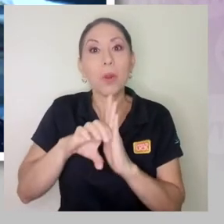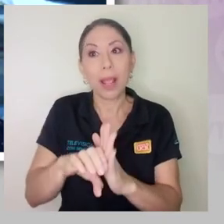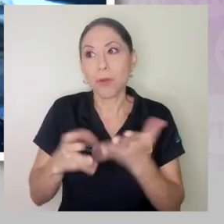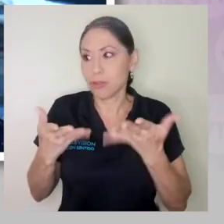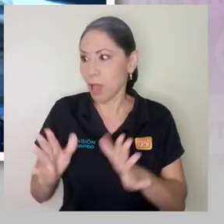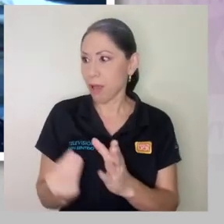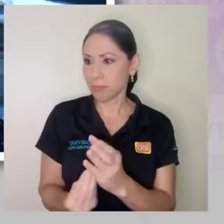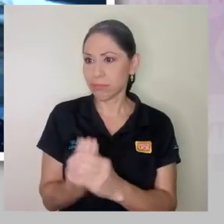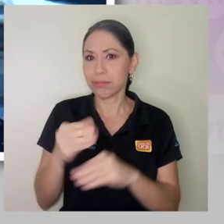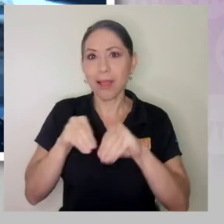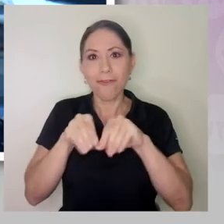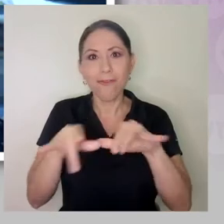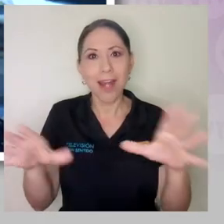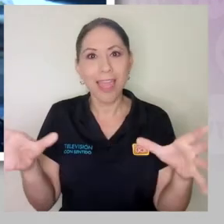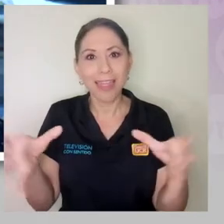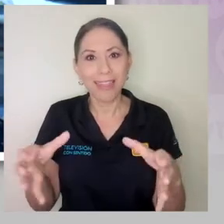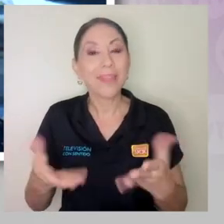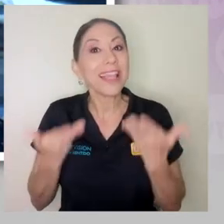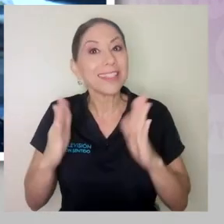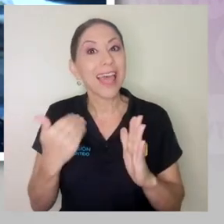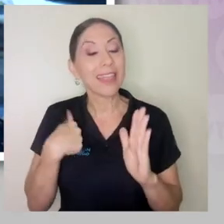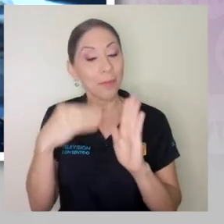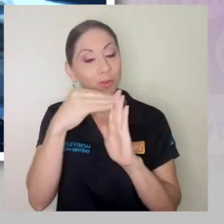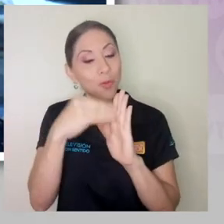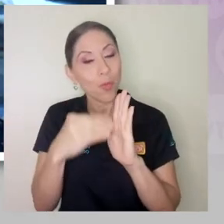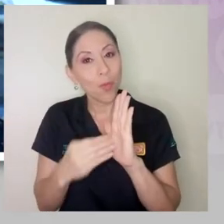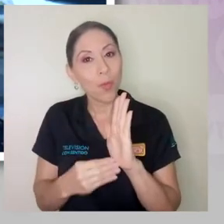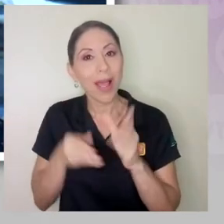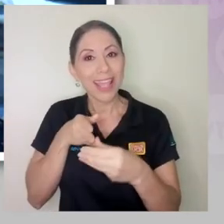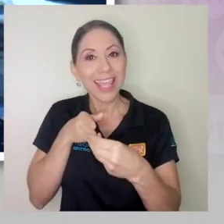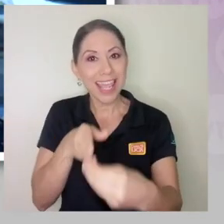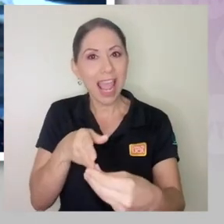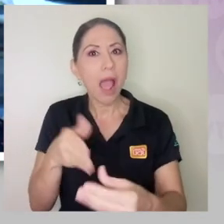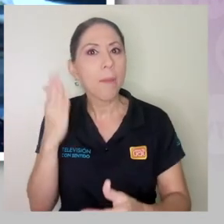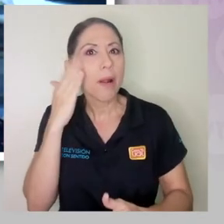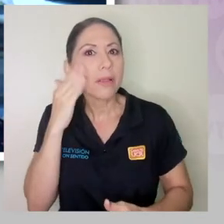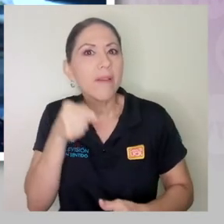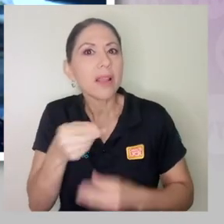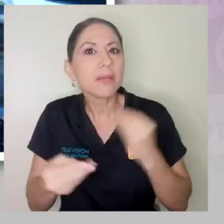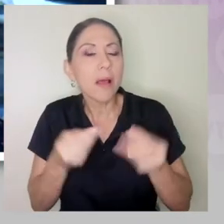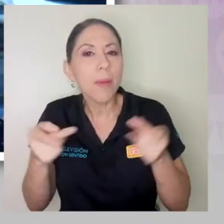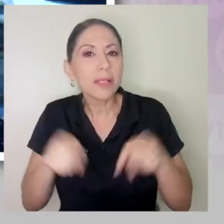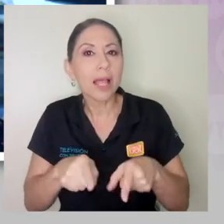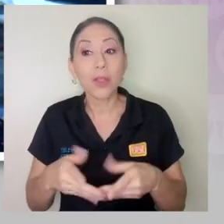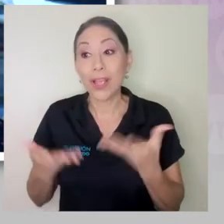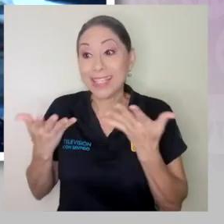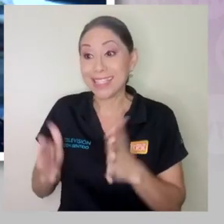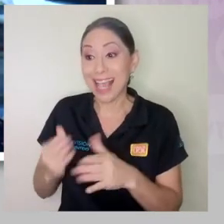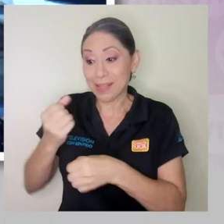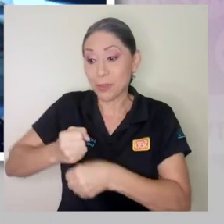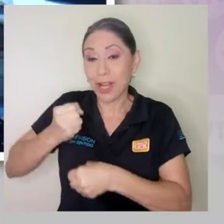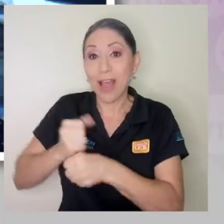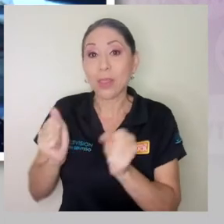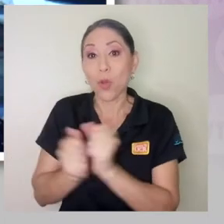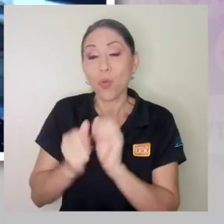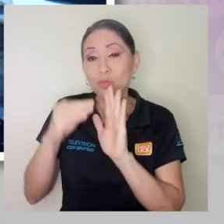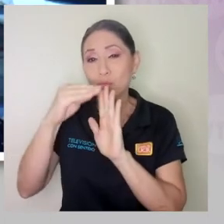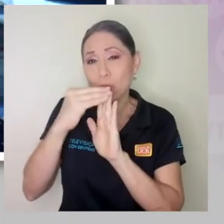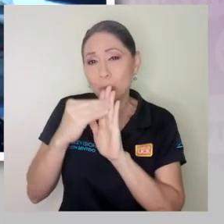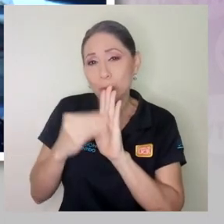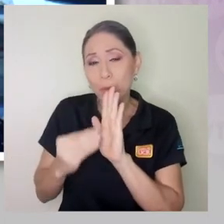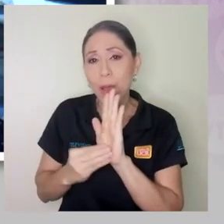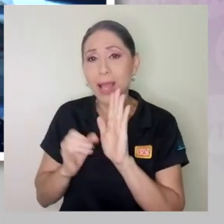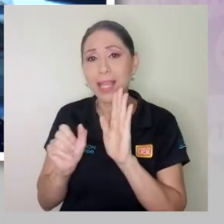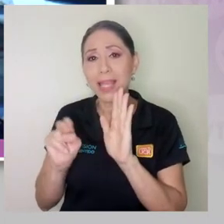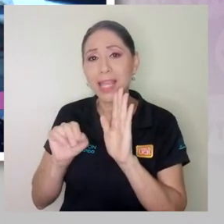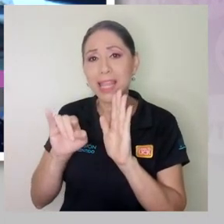esta red, el hecho de que exista una guía para cuantificación, el que estemos trabajando en la constitución del índice. Entonces, esto lo que hace